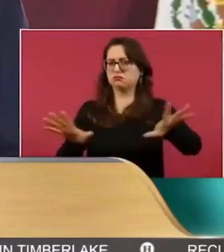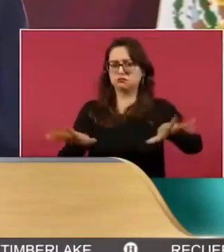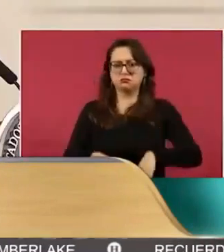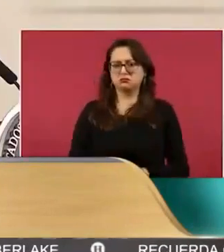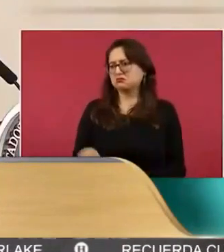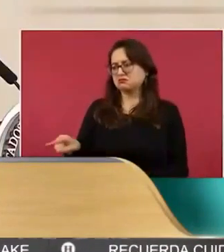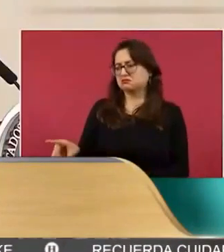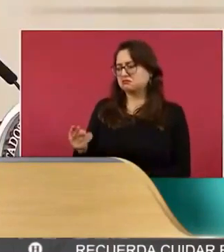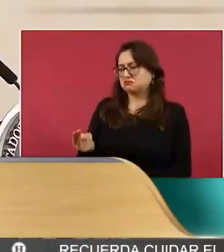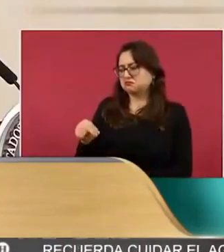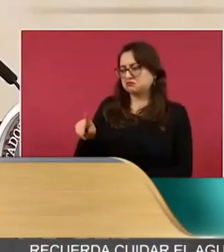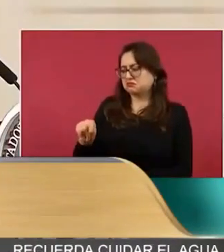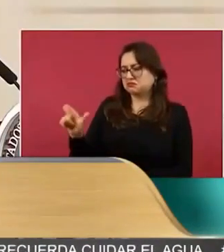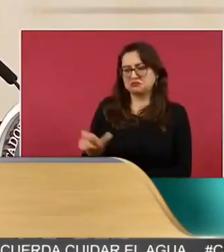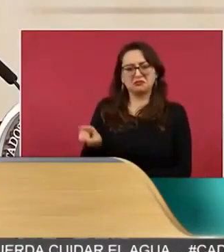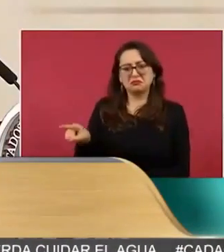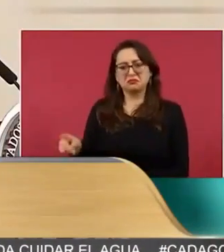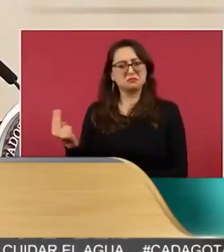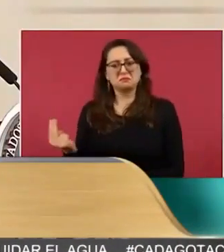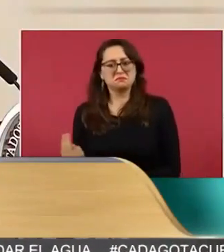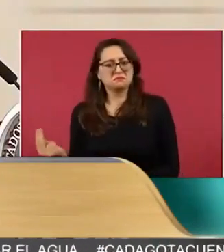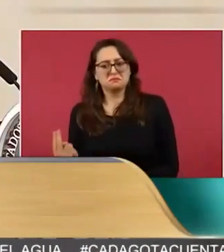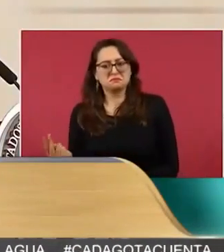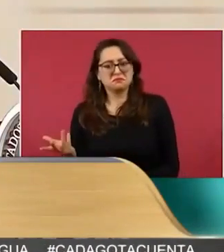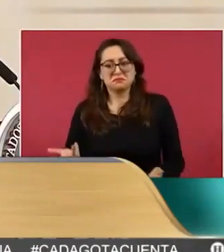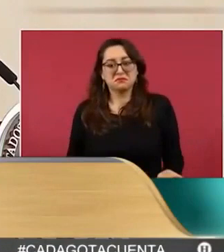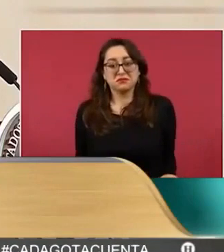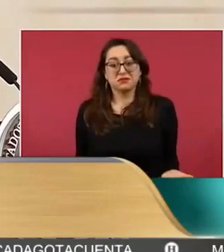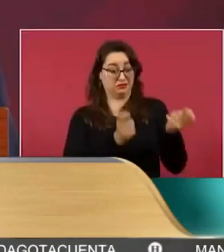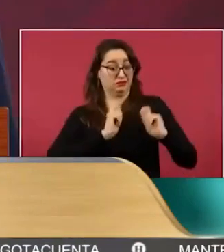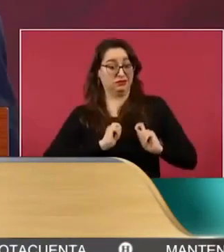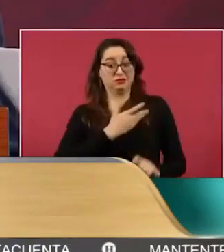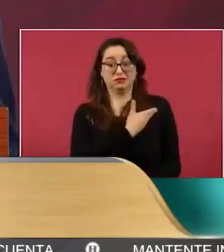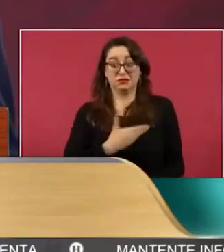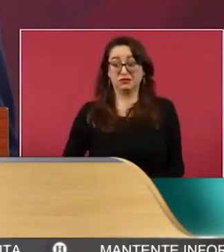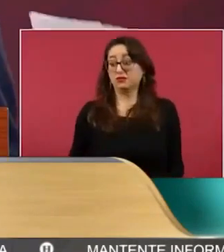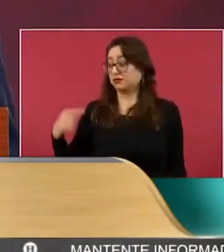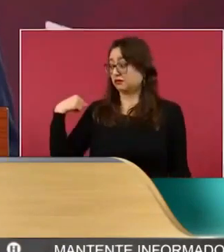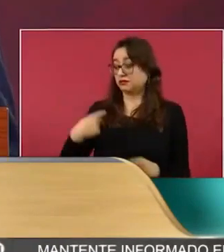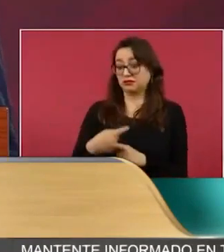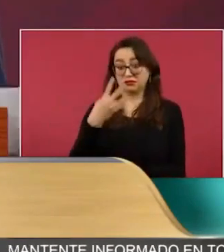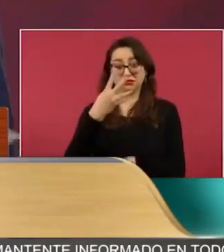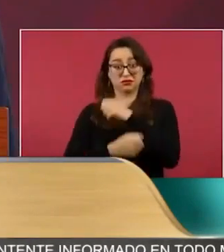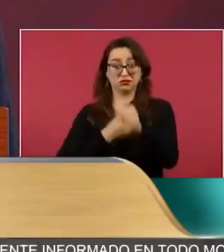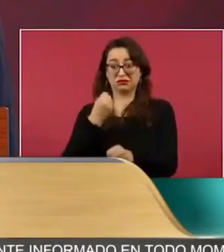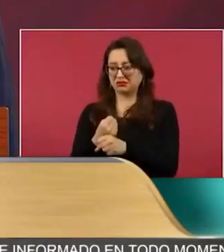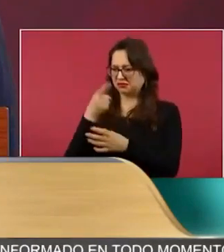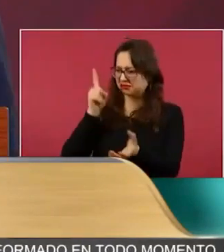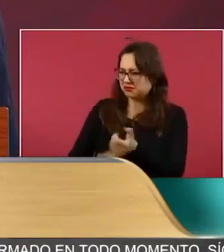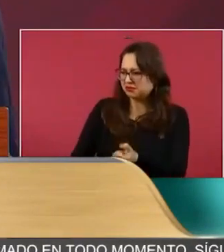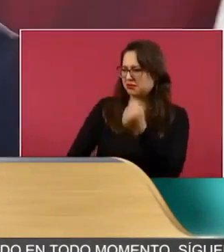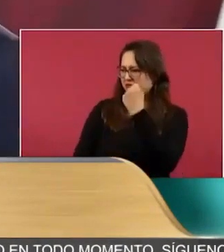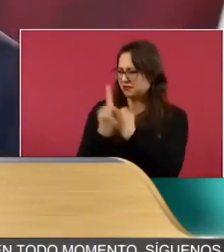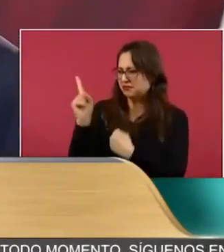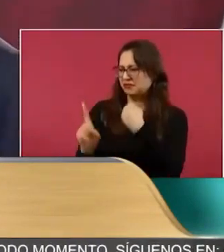también desde que entramos hay un conflicto laboral, pero no es algo que